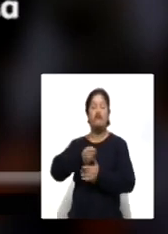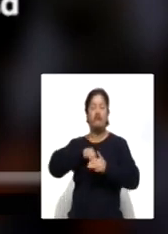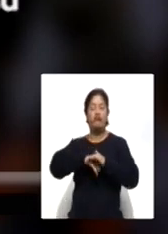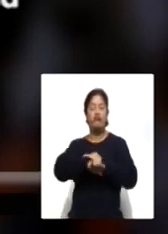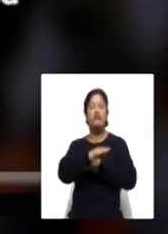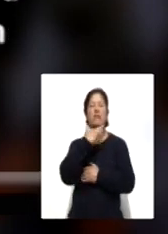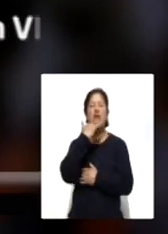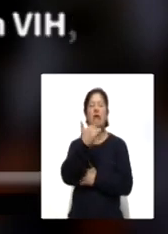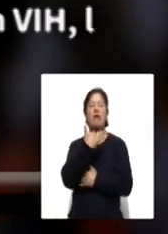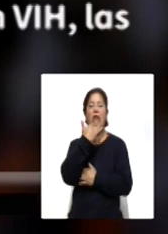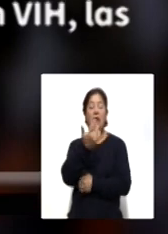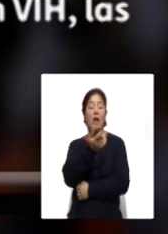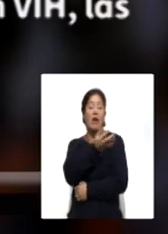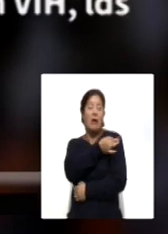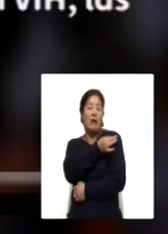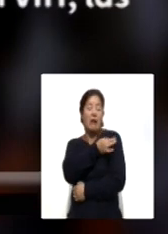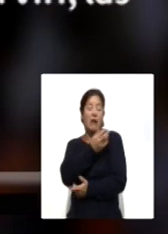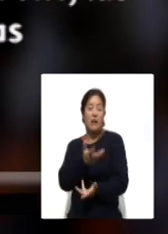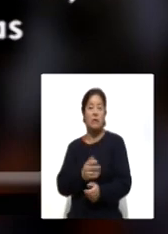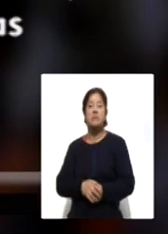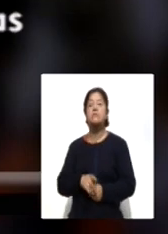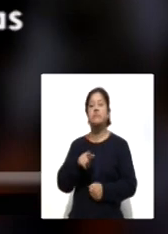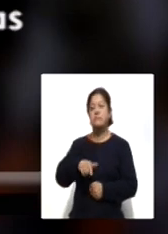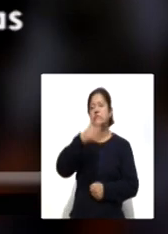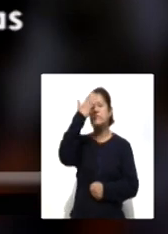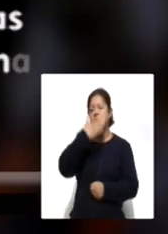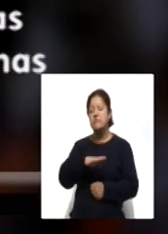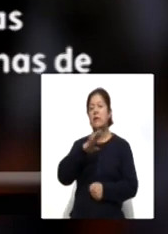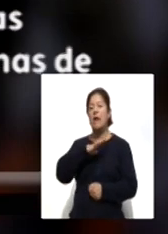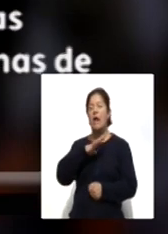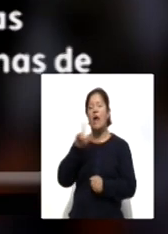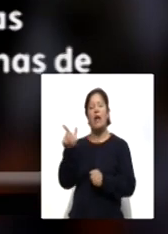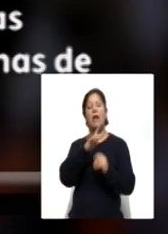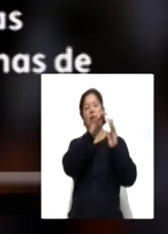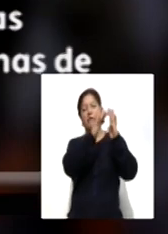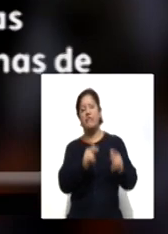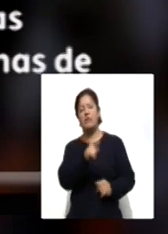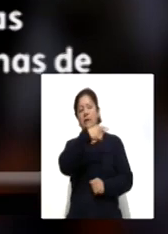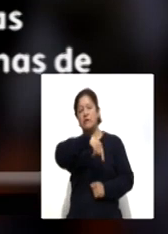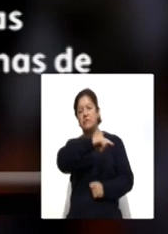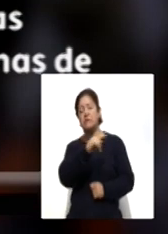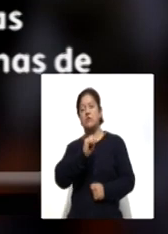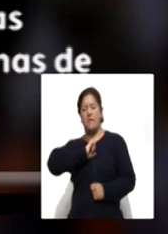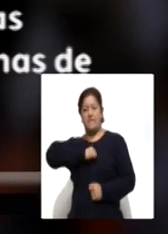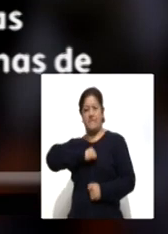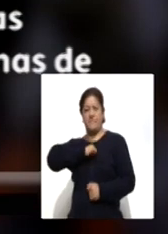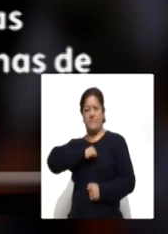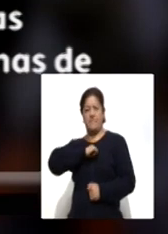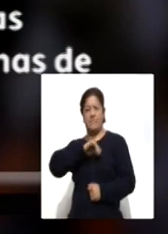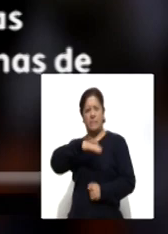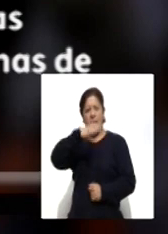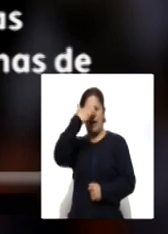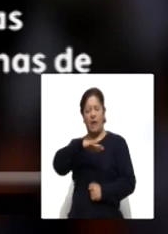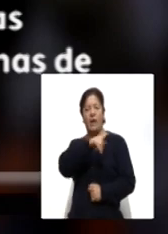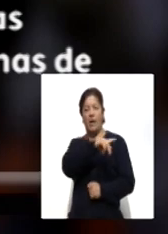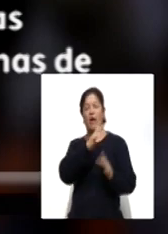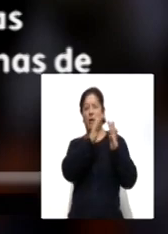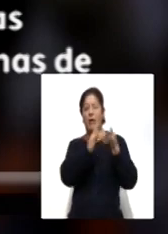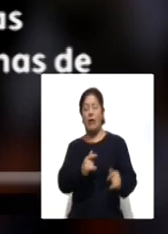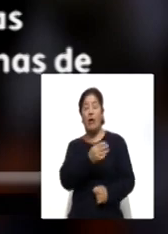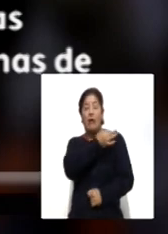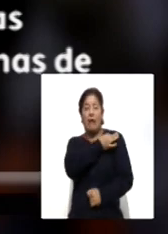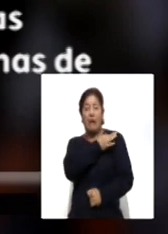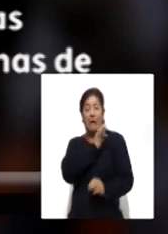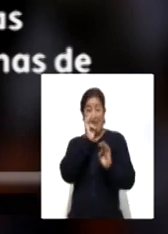uno iraní añadió que, dada la experiencia del país con sangre francesa contaminada con VIH, las vacunas francesas tampoco